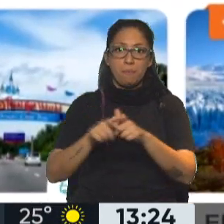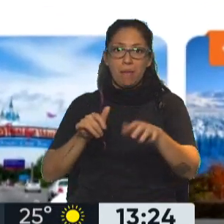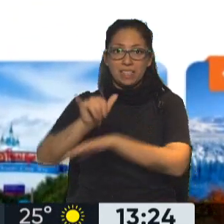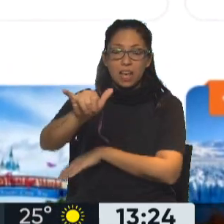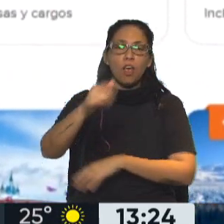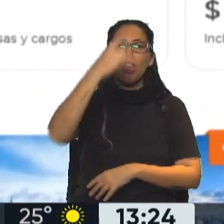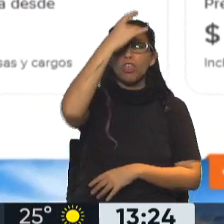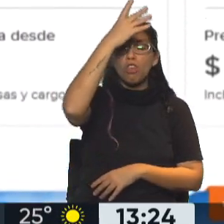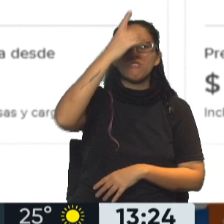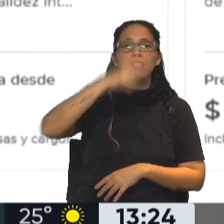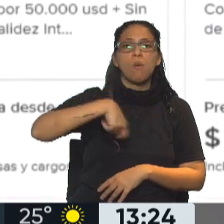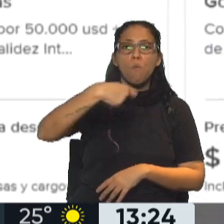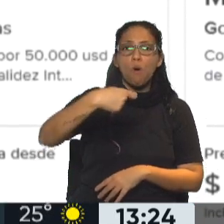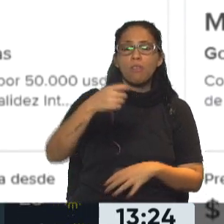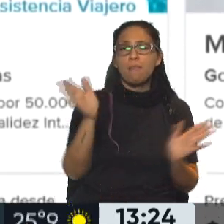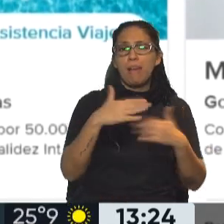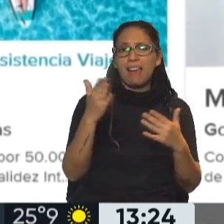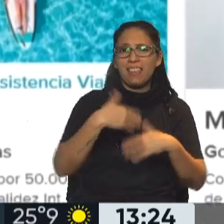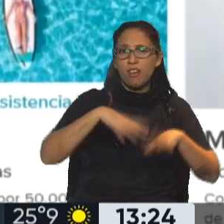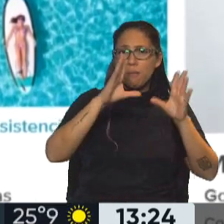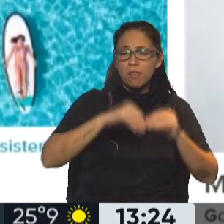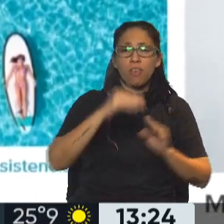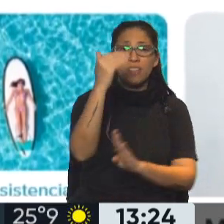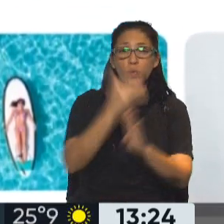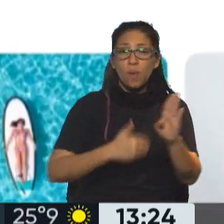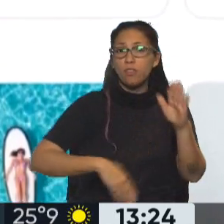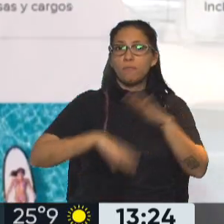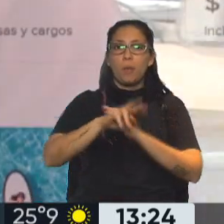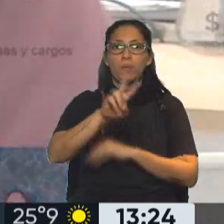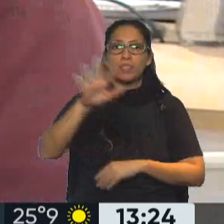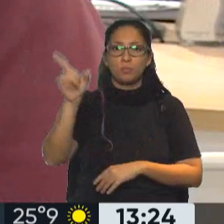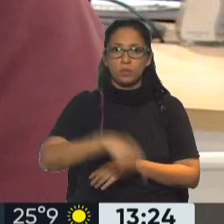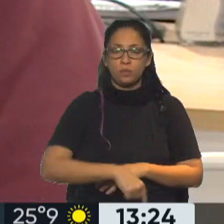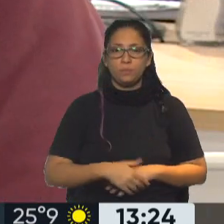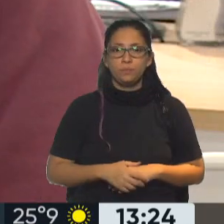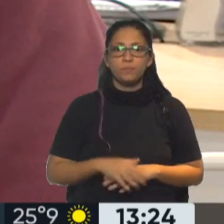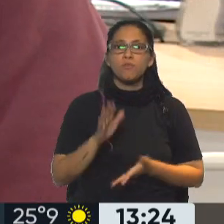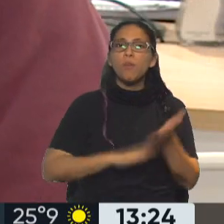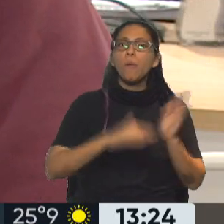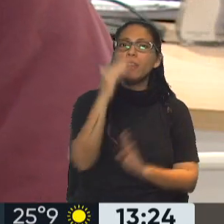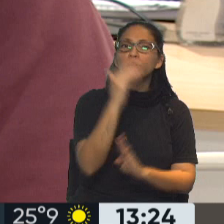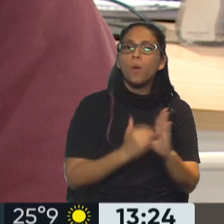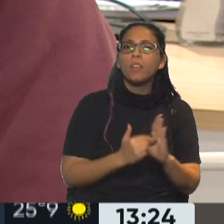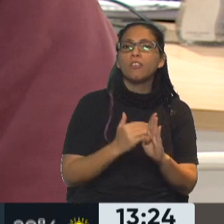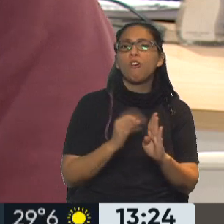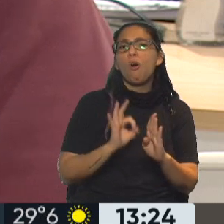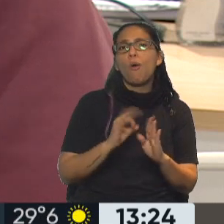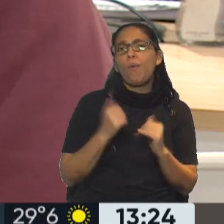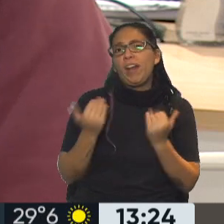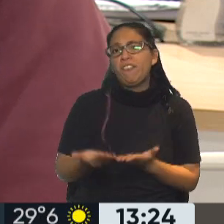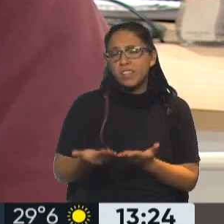12 cuotas en paquetes con descuentos de Hasta el 25% con respecto a descuentos o o beneficios